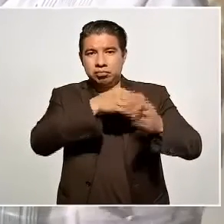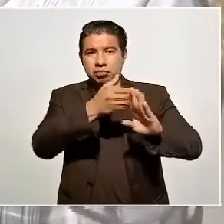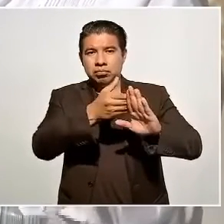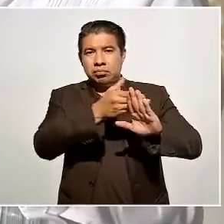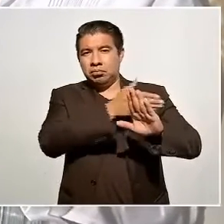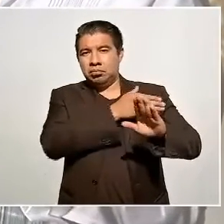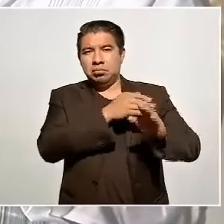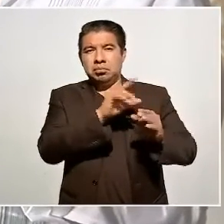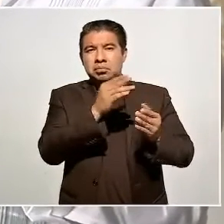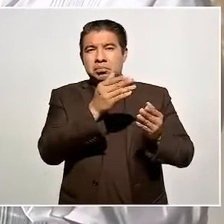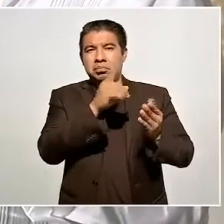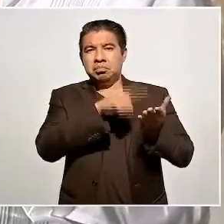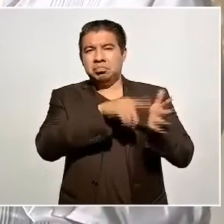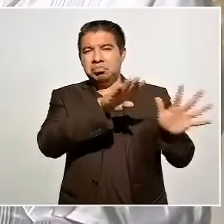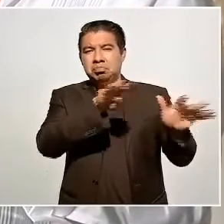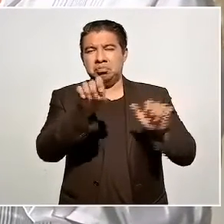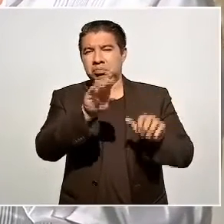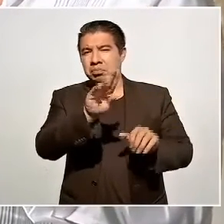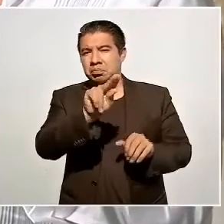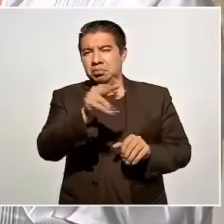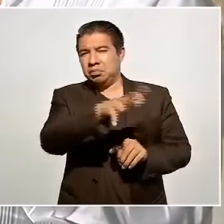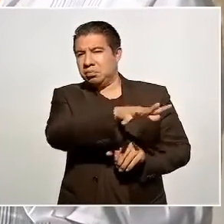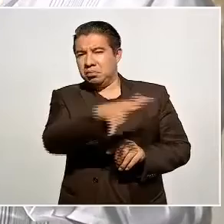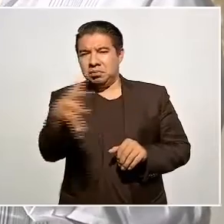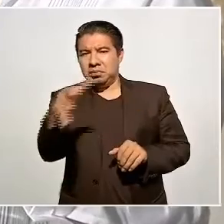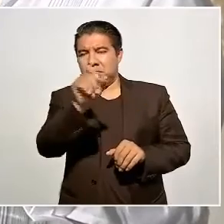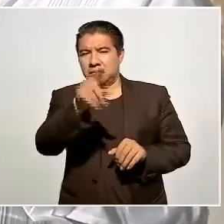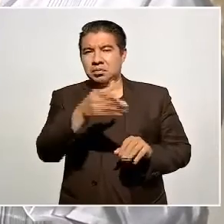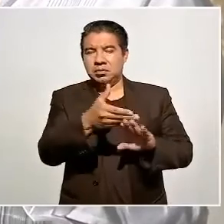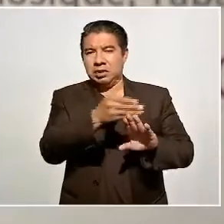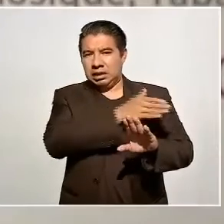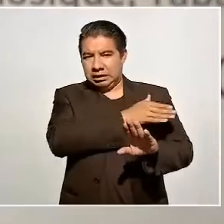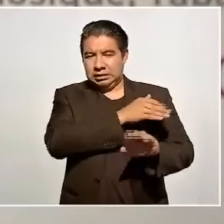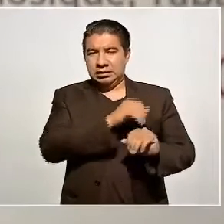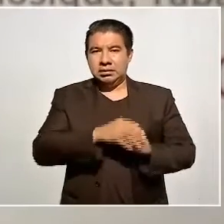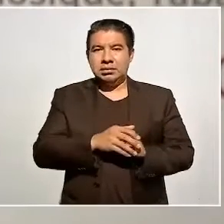desde los años 80 del siglo pasado